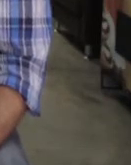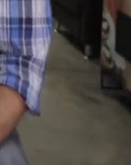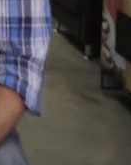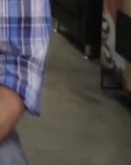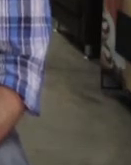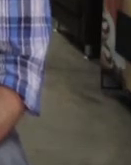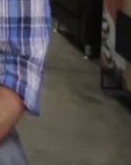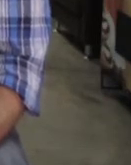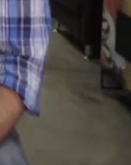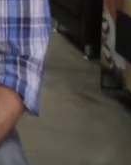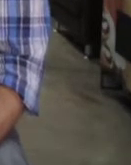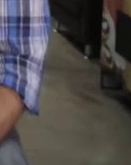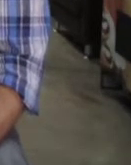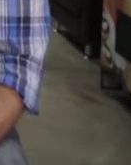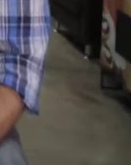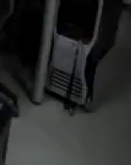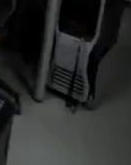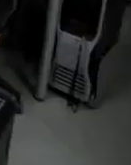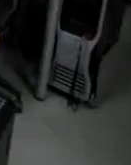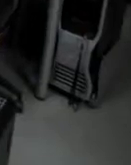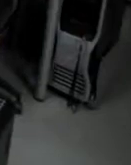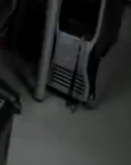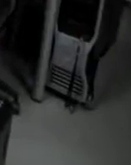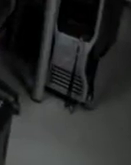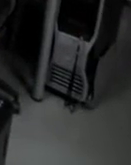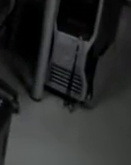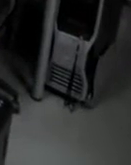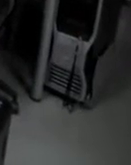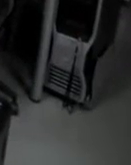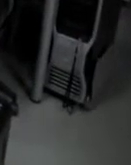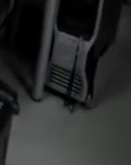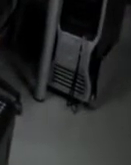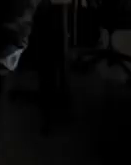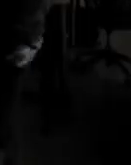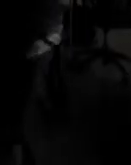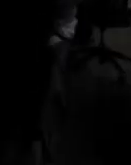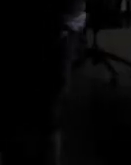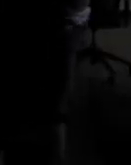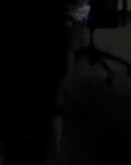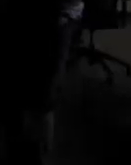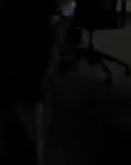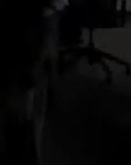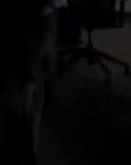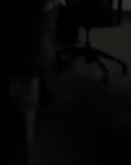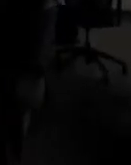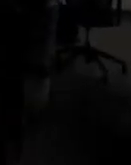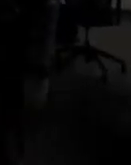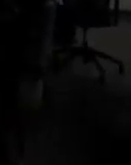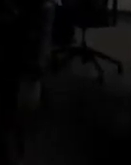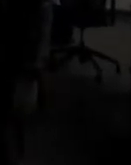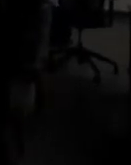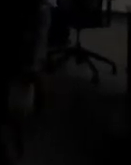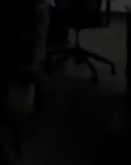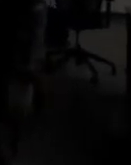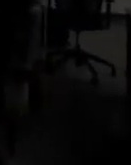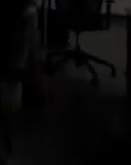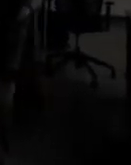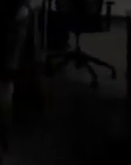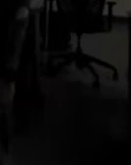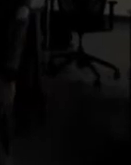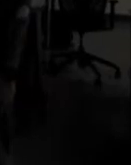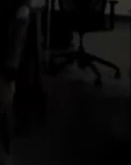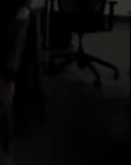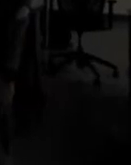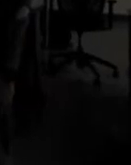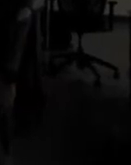iluminación, renderizado en capas, en fases también, para luego hacer una composición y que ellos vean todos los diferentes pasos que hay que seguir